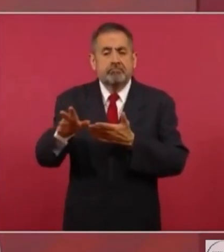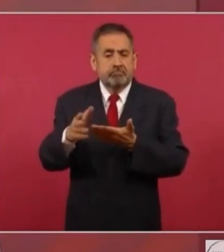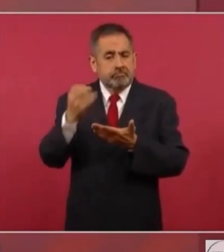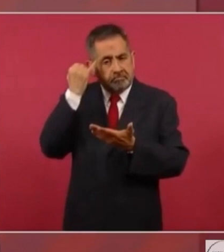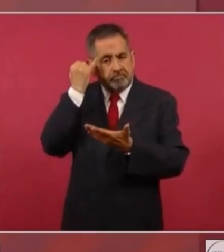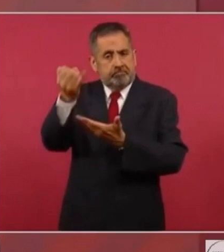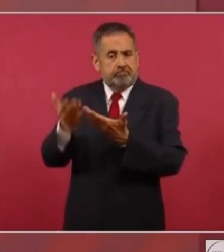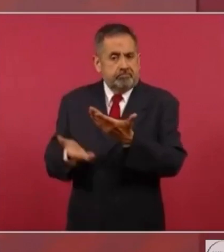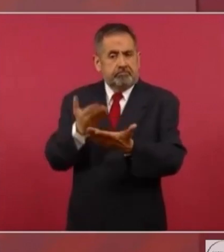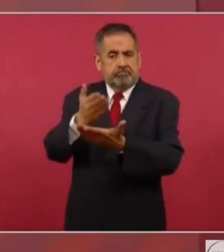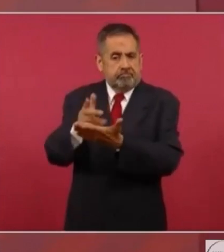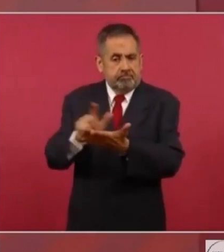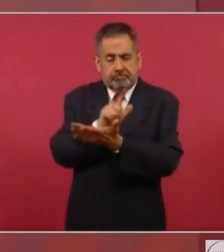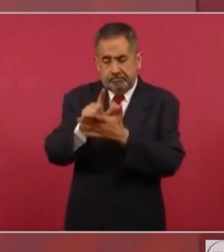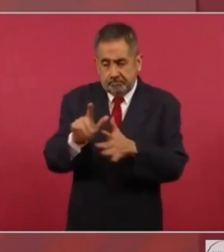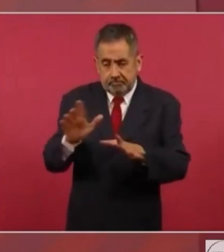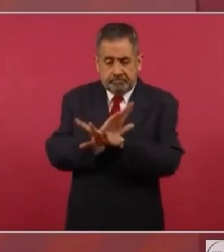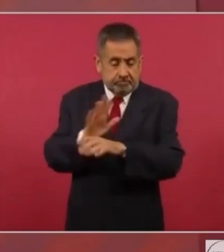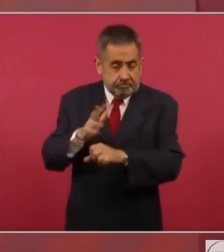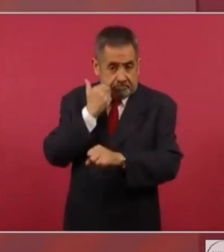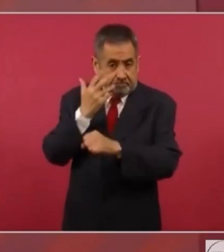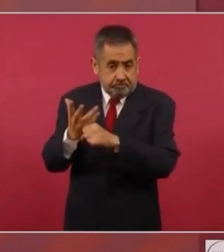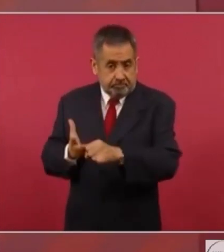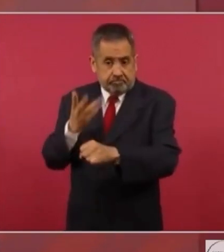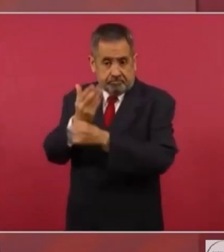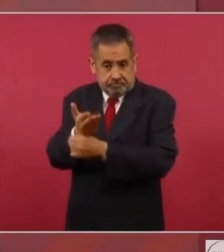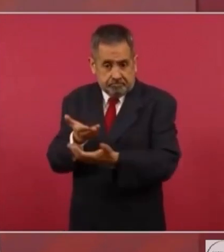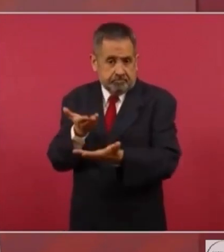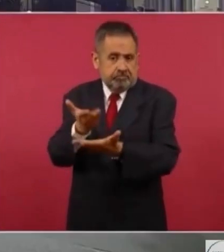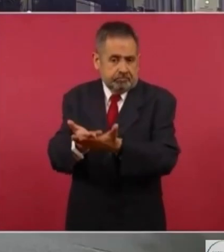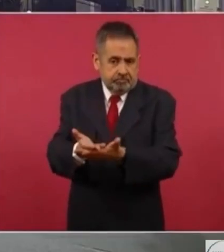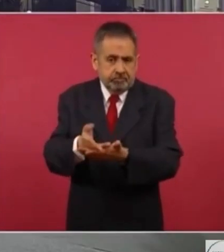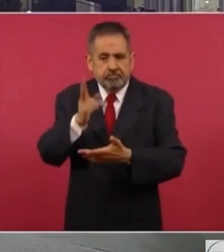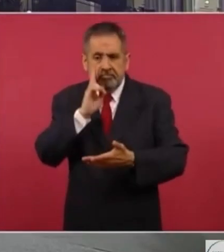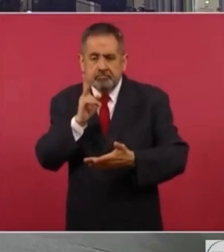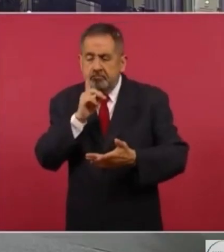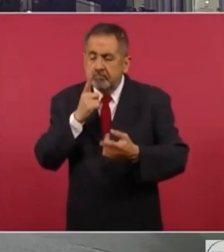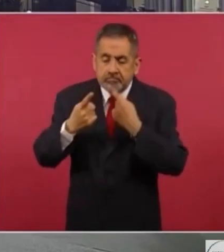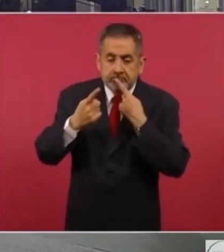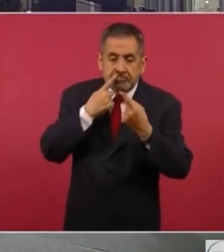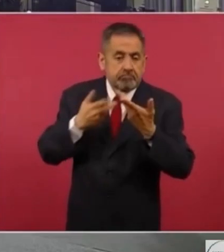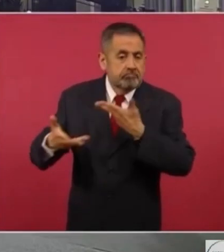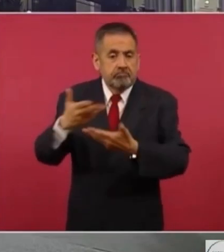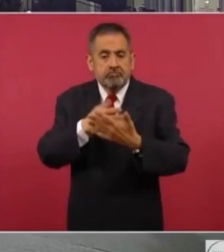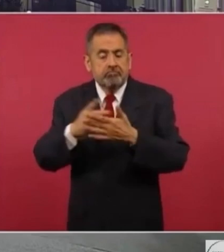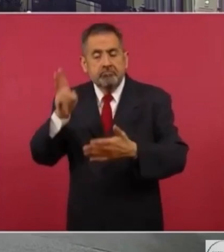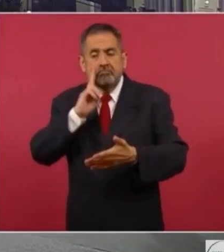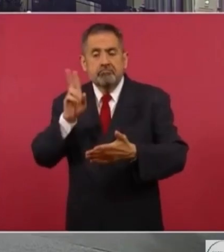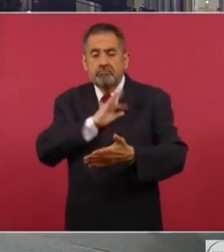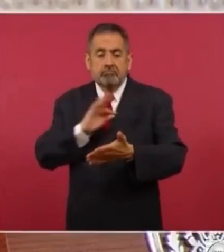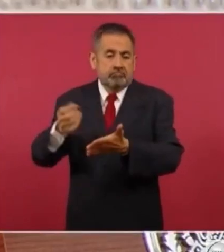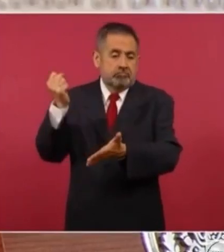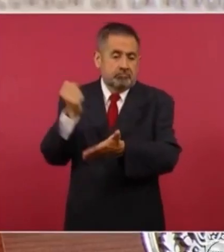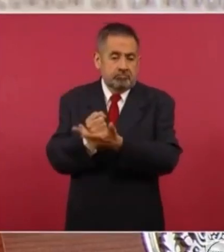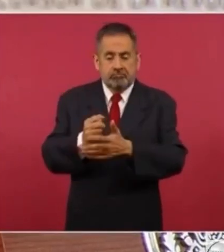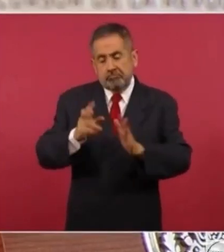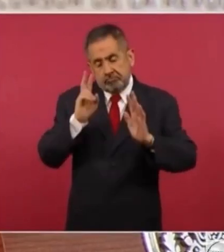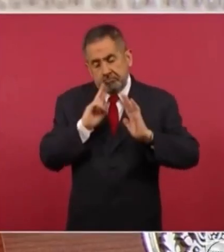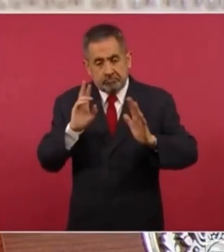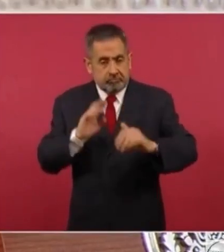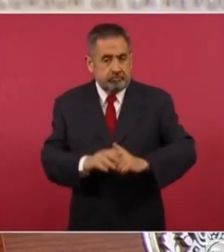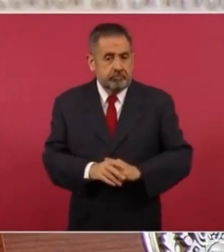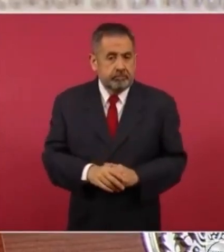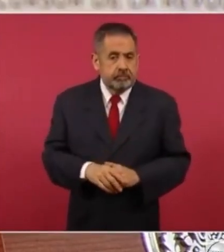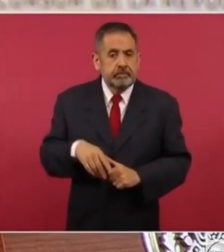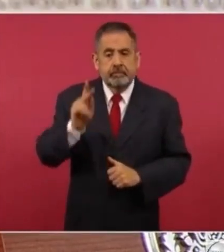para que se discuta, se analice y en su caso se apruebe,